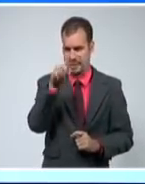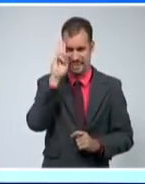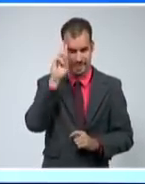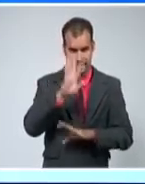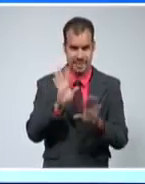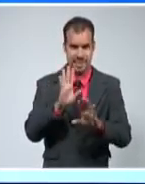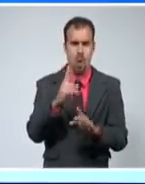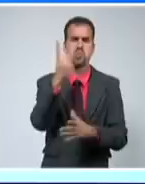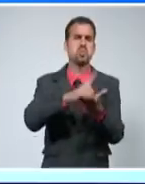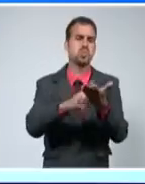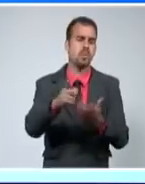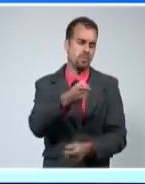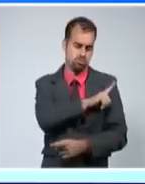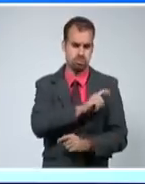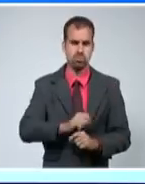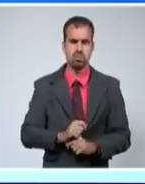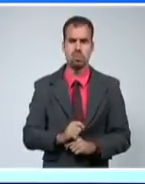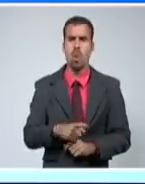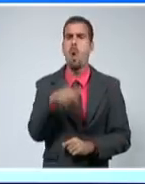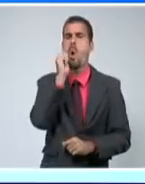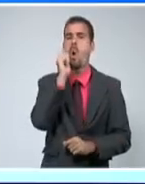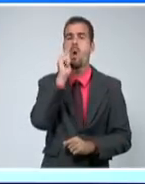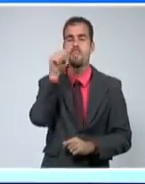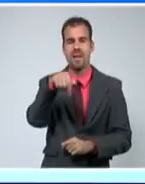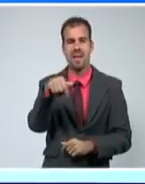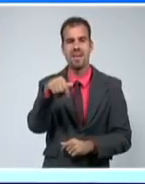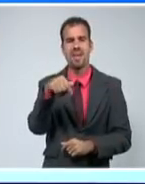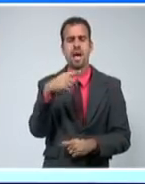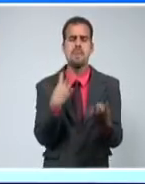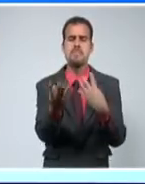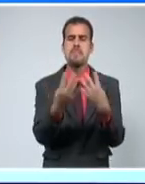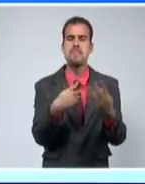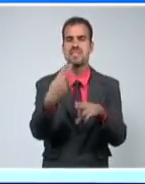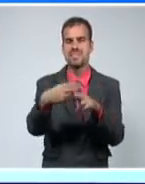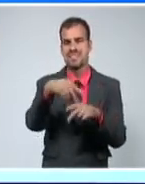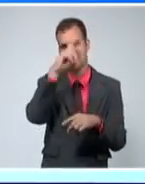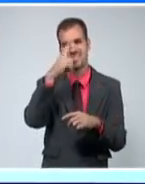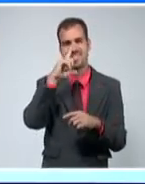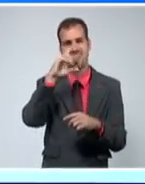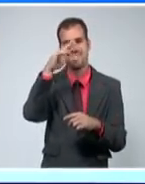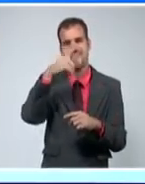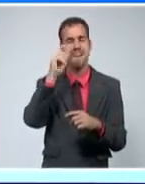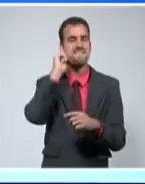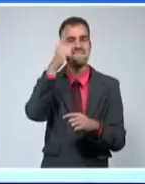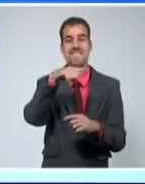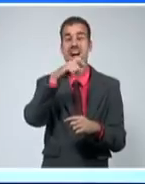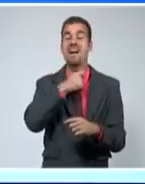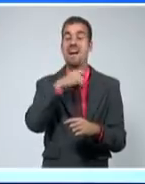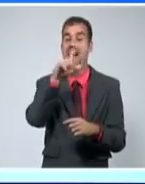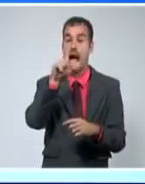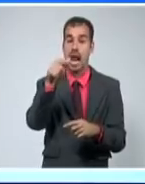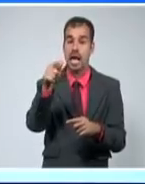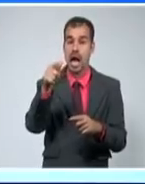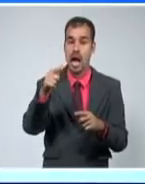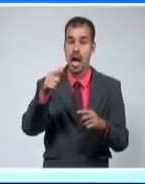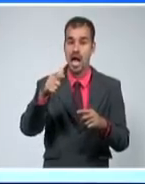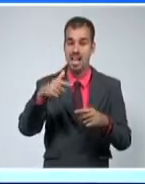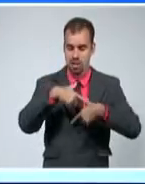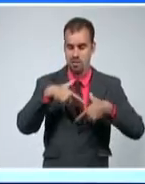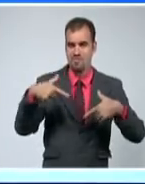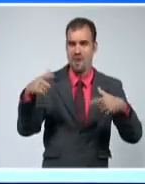en el bulevar de san rafael aquí en la habana que portaba un cartel él trataba de llamar la atención de las personas que transitaban por allí